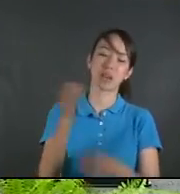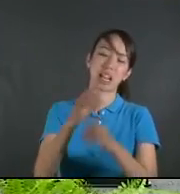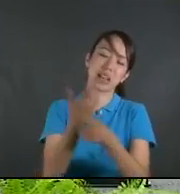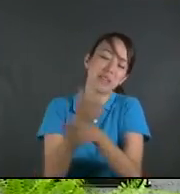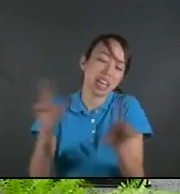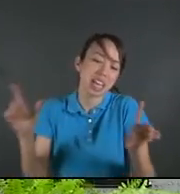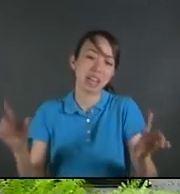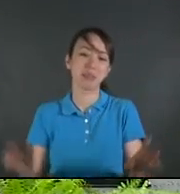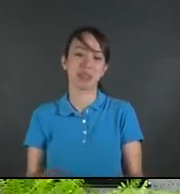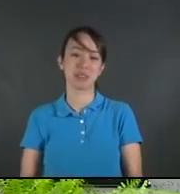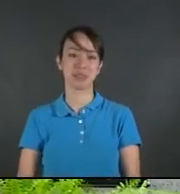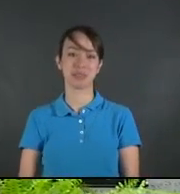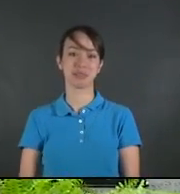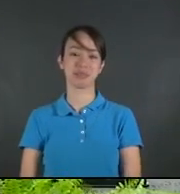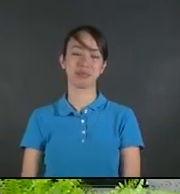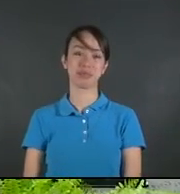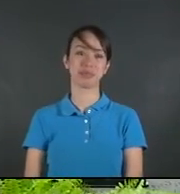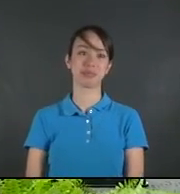por